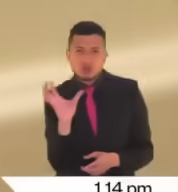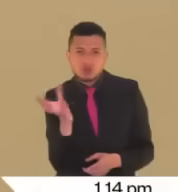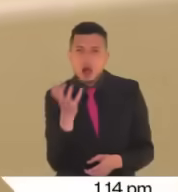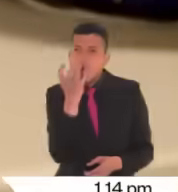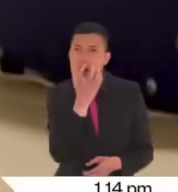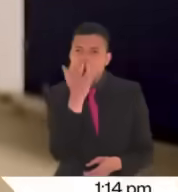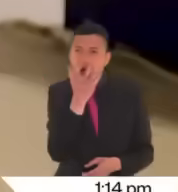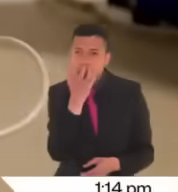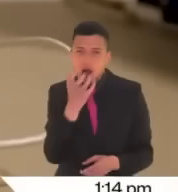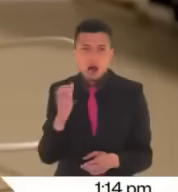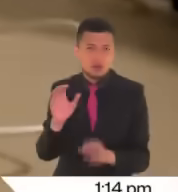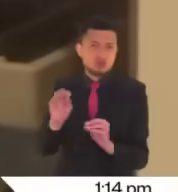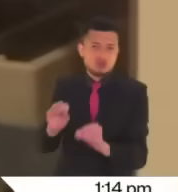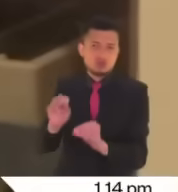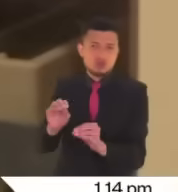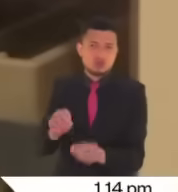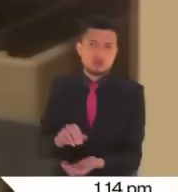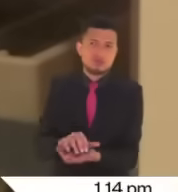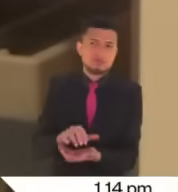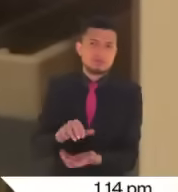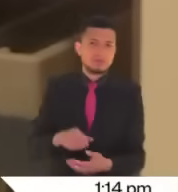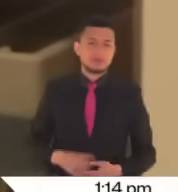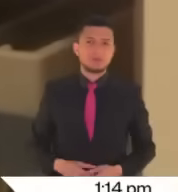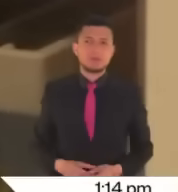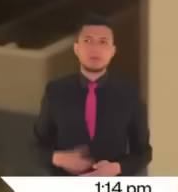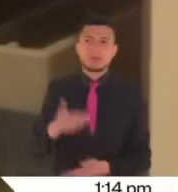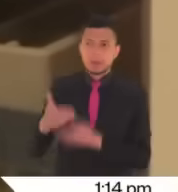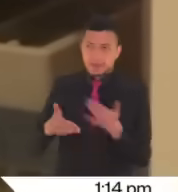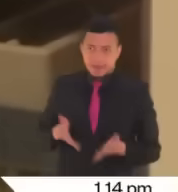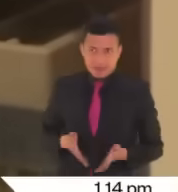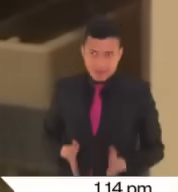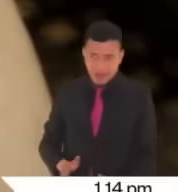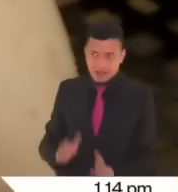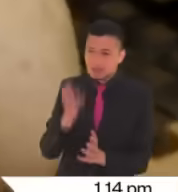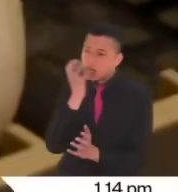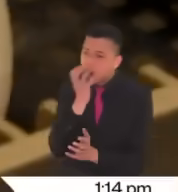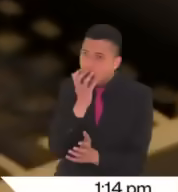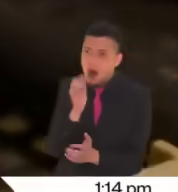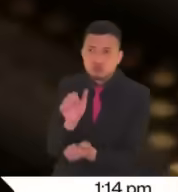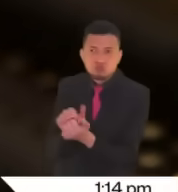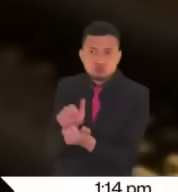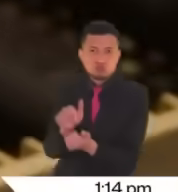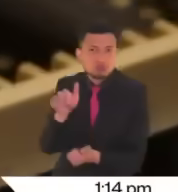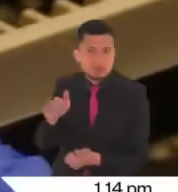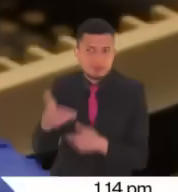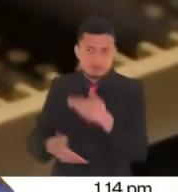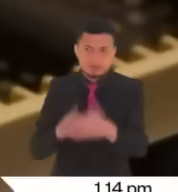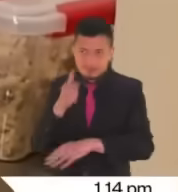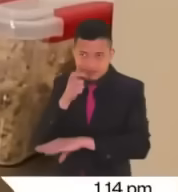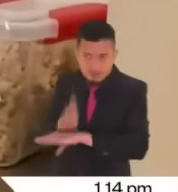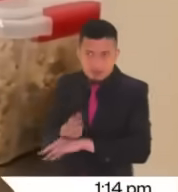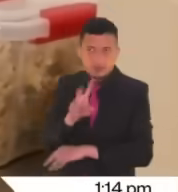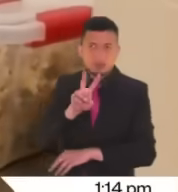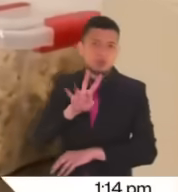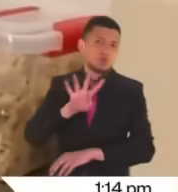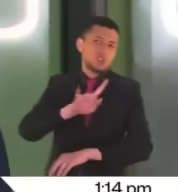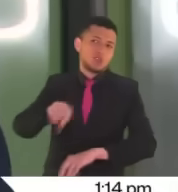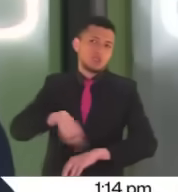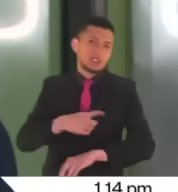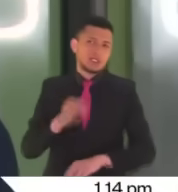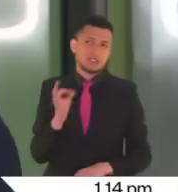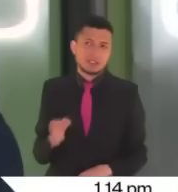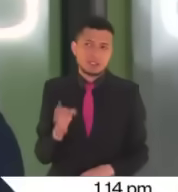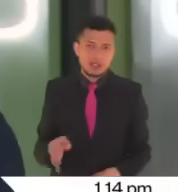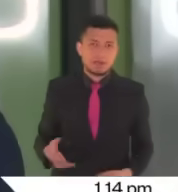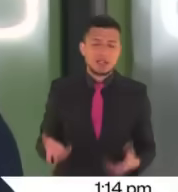formación. Desde que la incubación y su proceso de nacimiento ha sido un monitoreo 24 horas, quitar